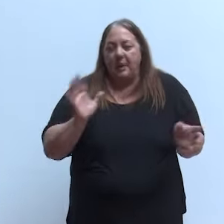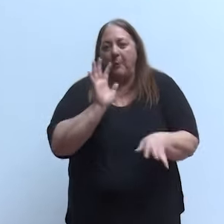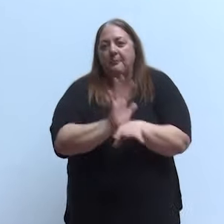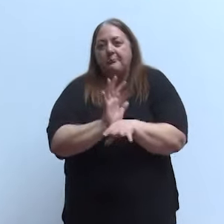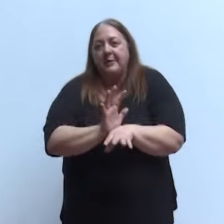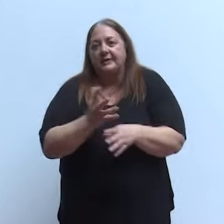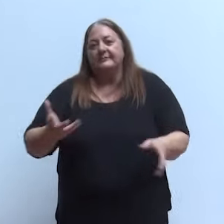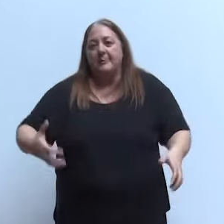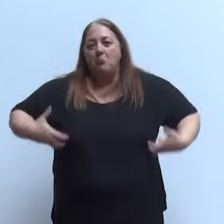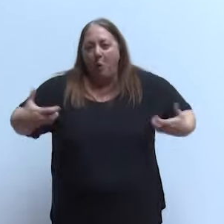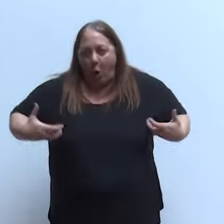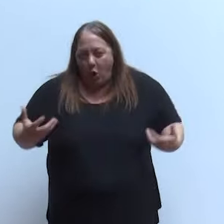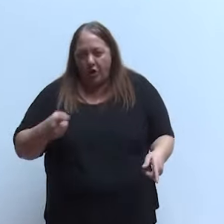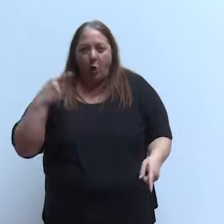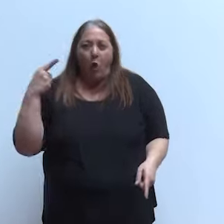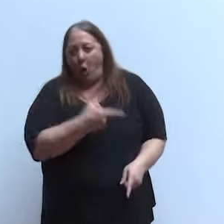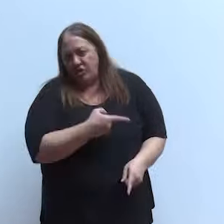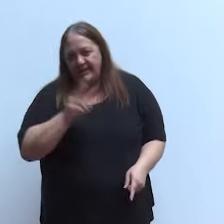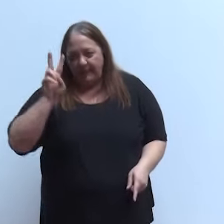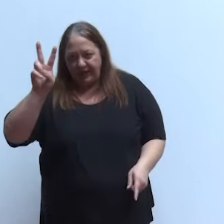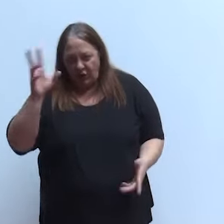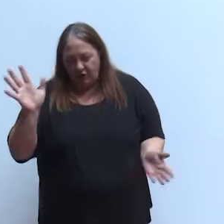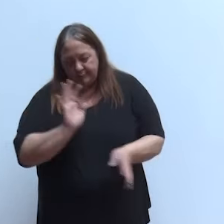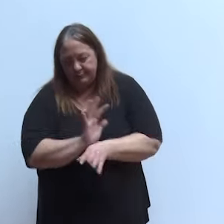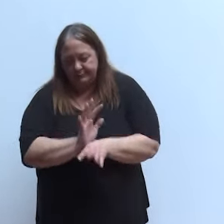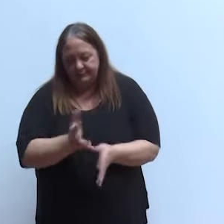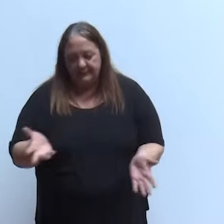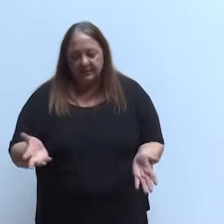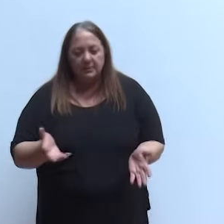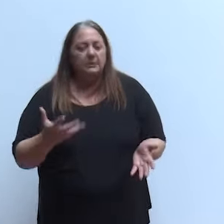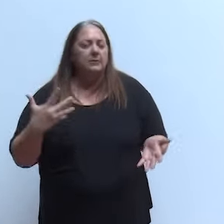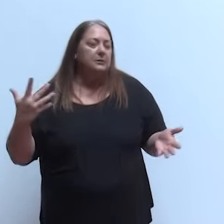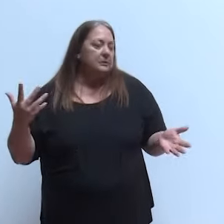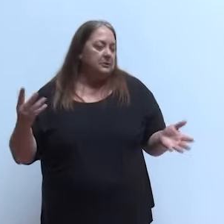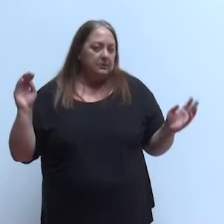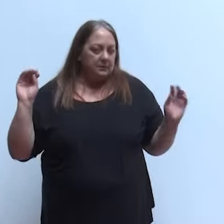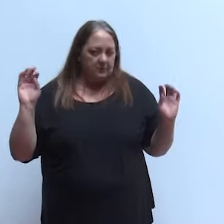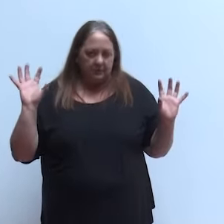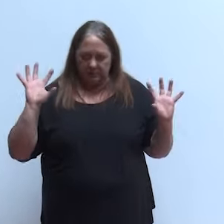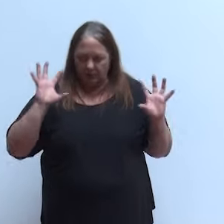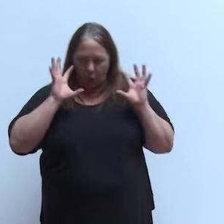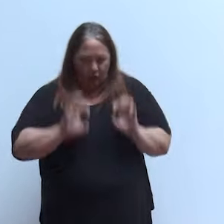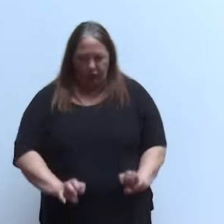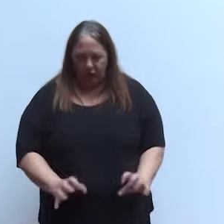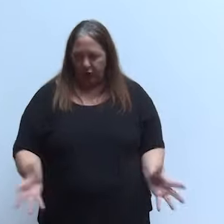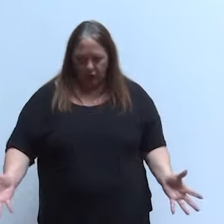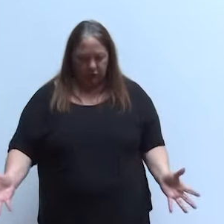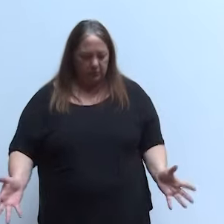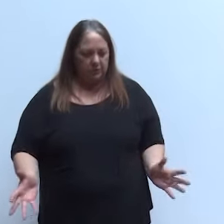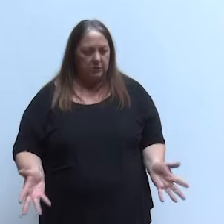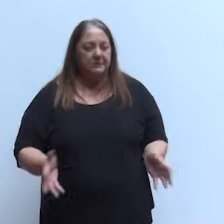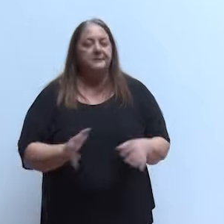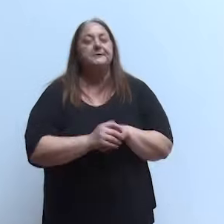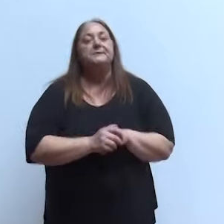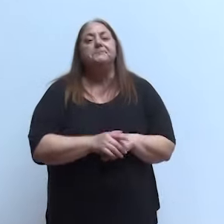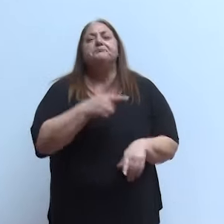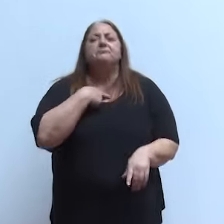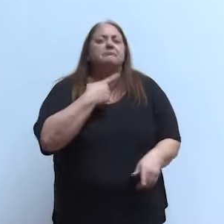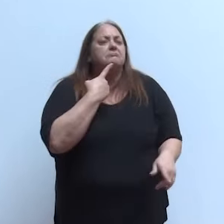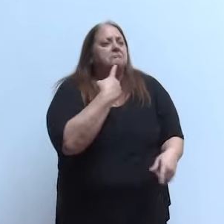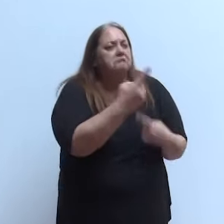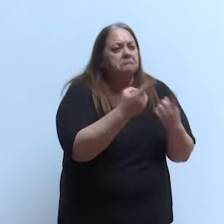sea gente muy antiperonista con una enorme frustración y lo que detectamos esas primeras entrevistas era es sensación